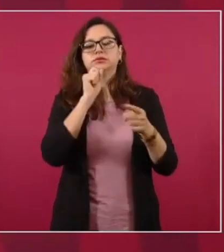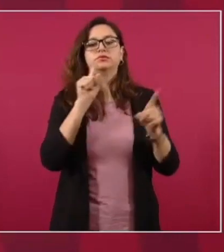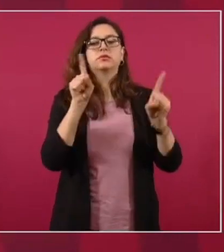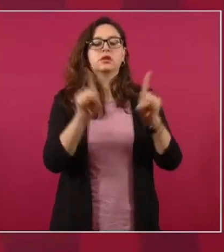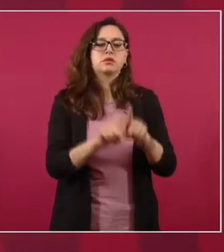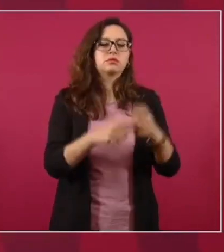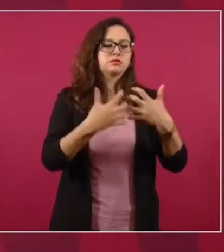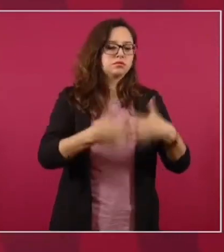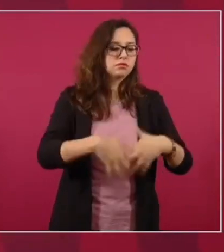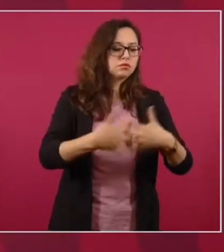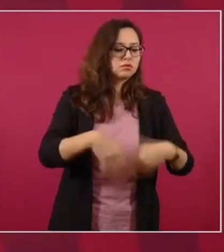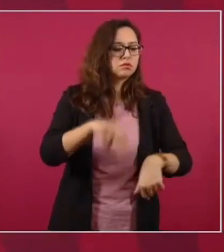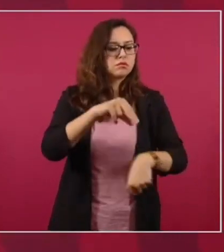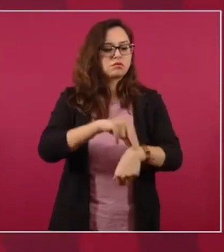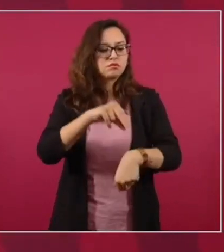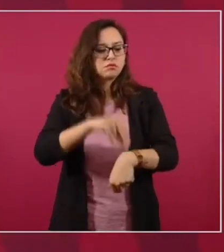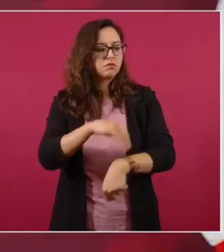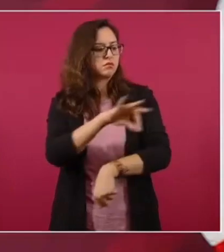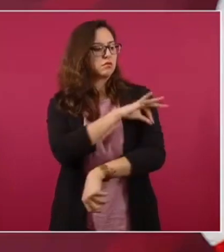vacunas.